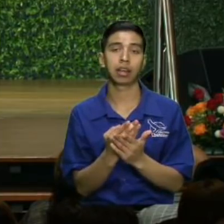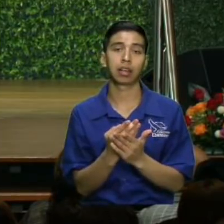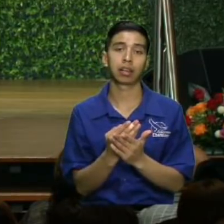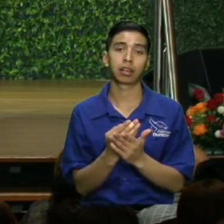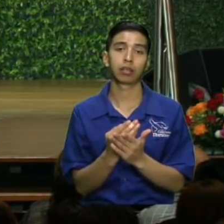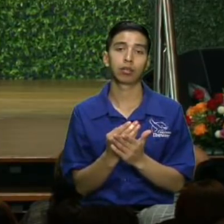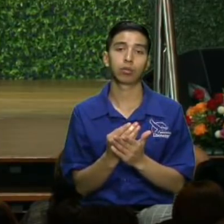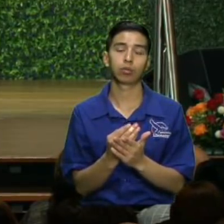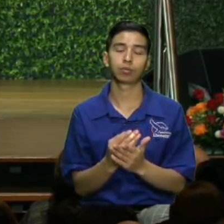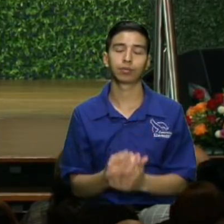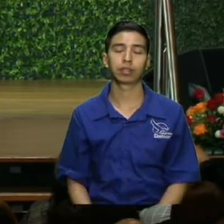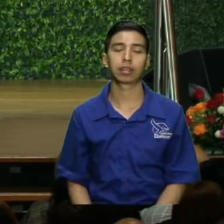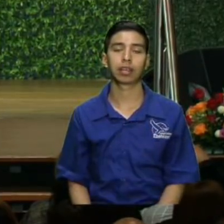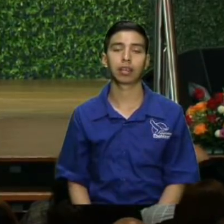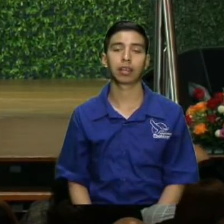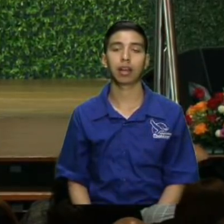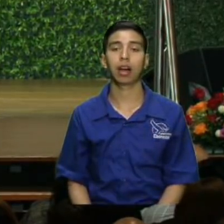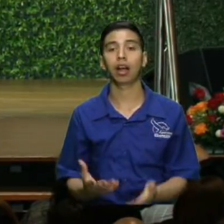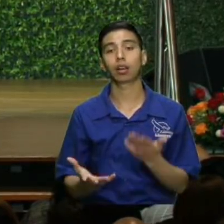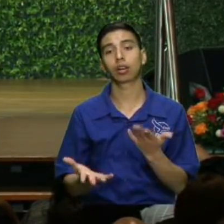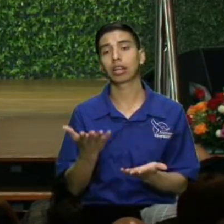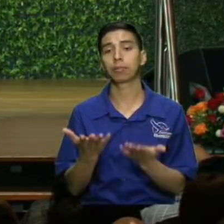pierden.